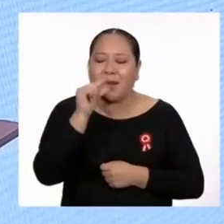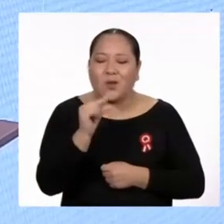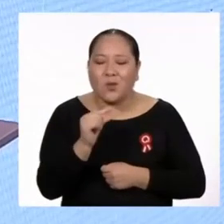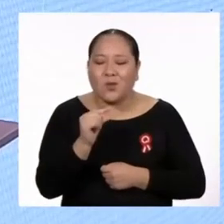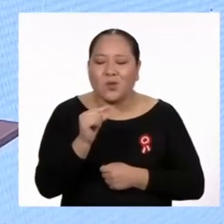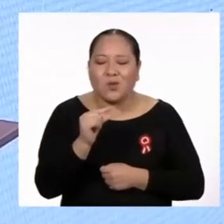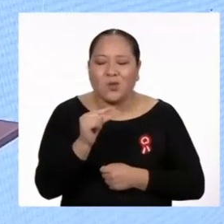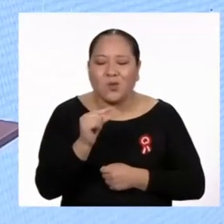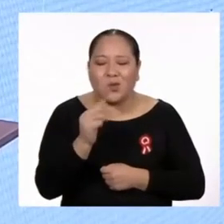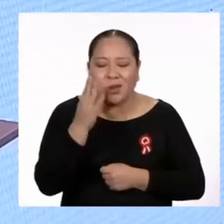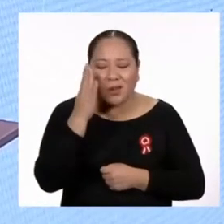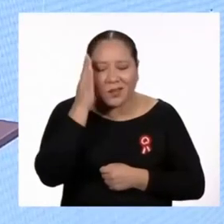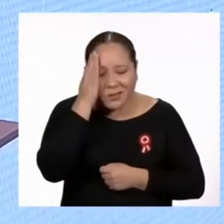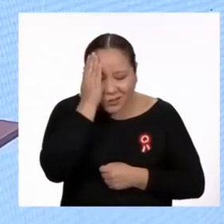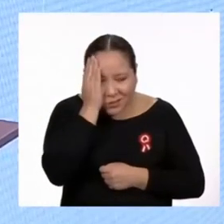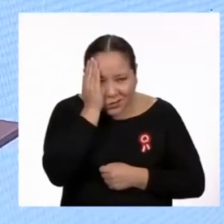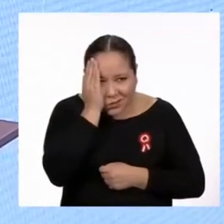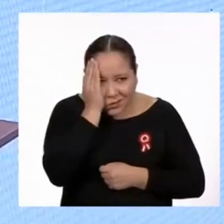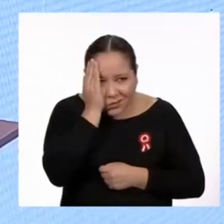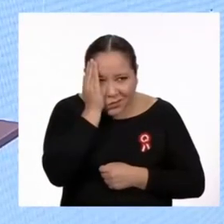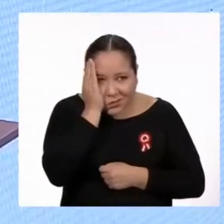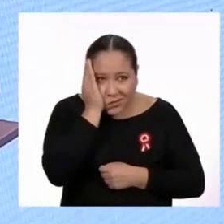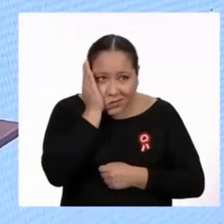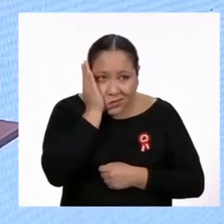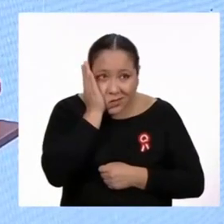minúsculas!